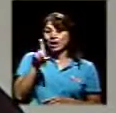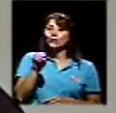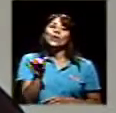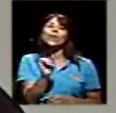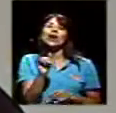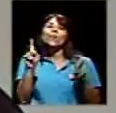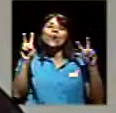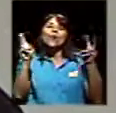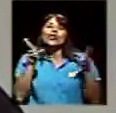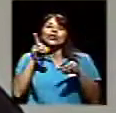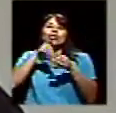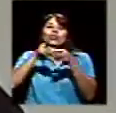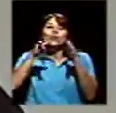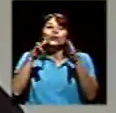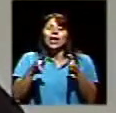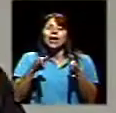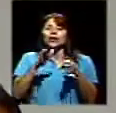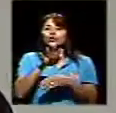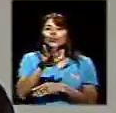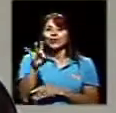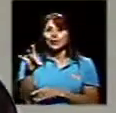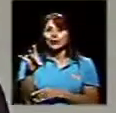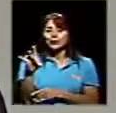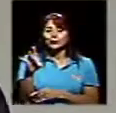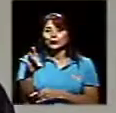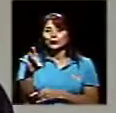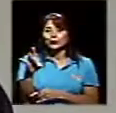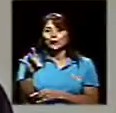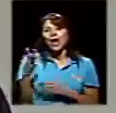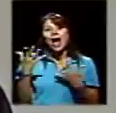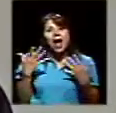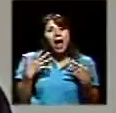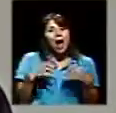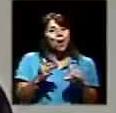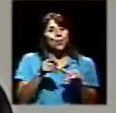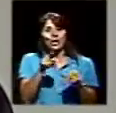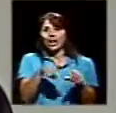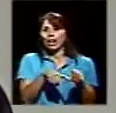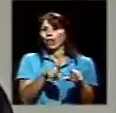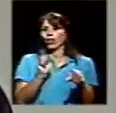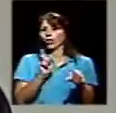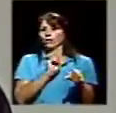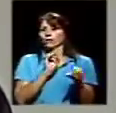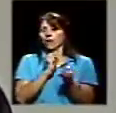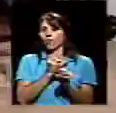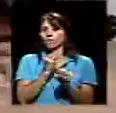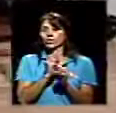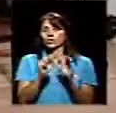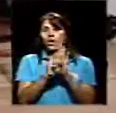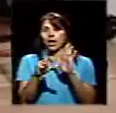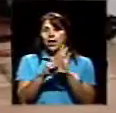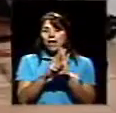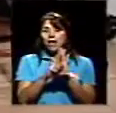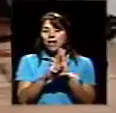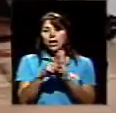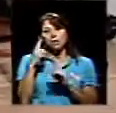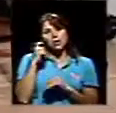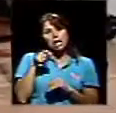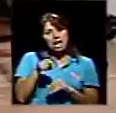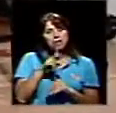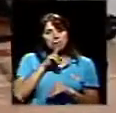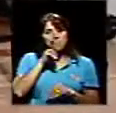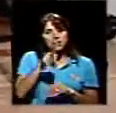58, aún estando fuera del oficio legislativo, que lo ejerció relativamente durante muy poco